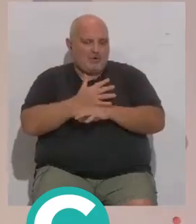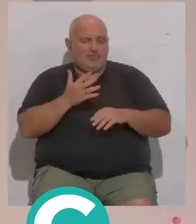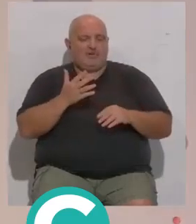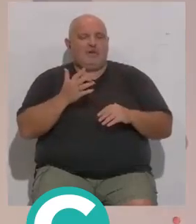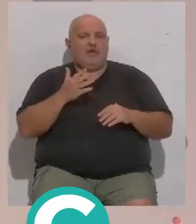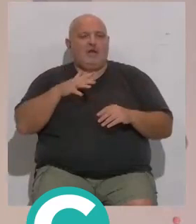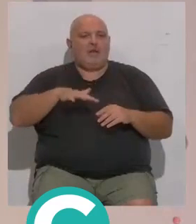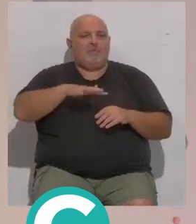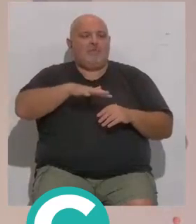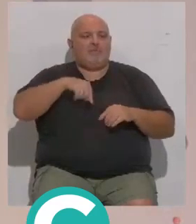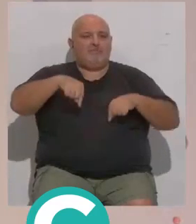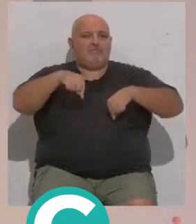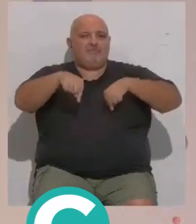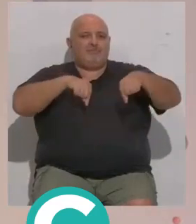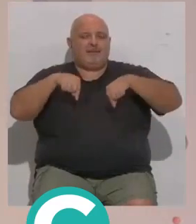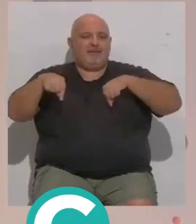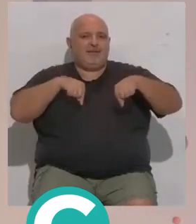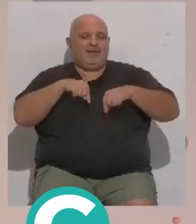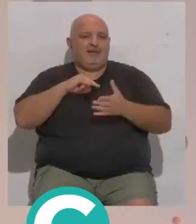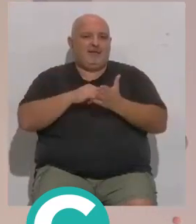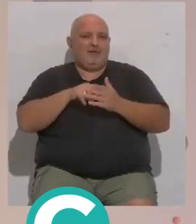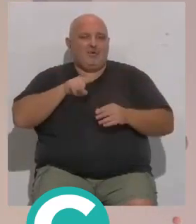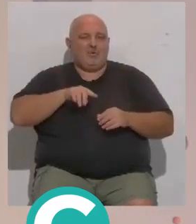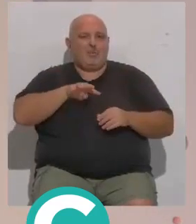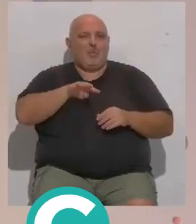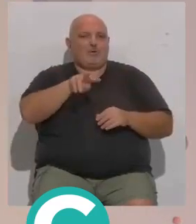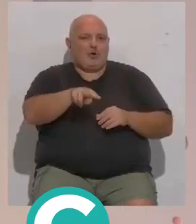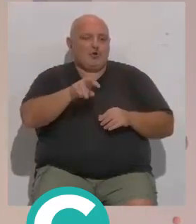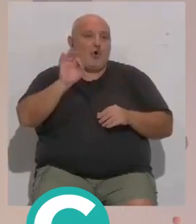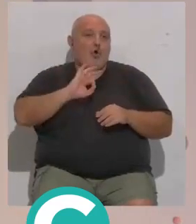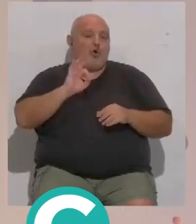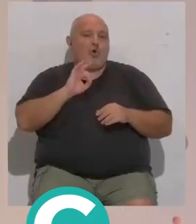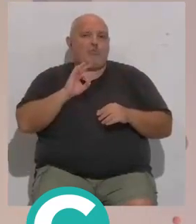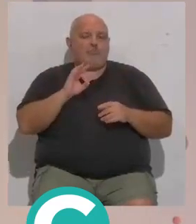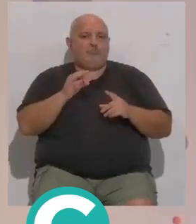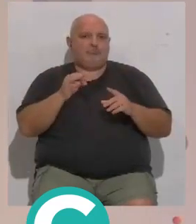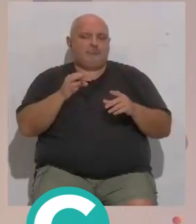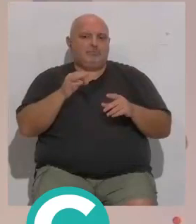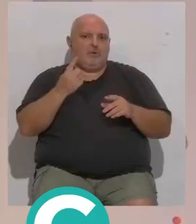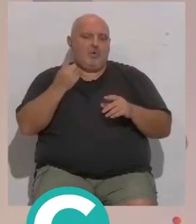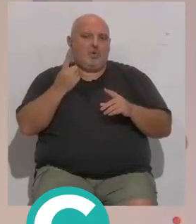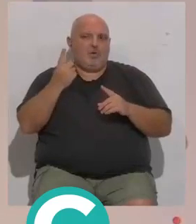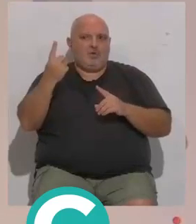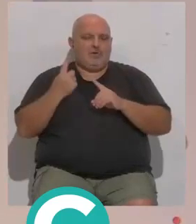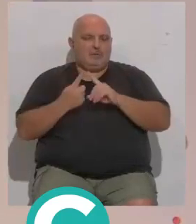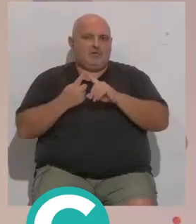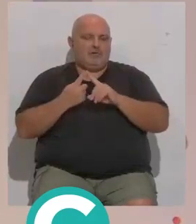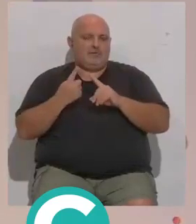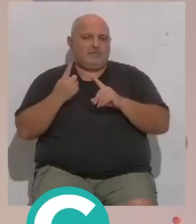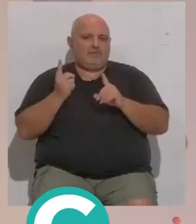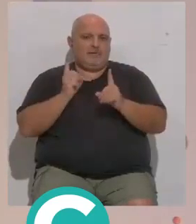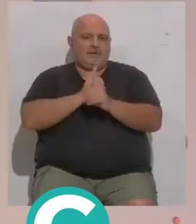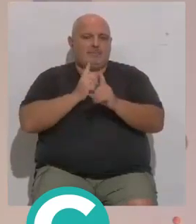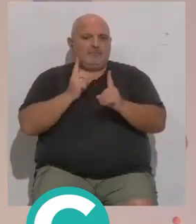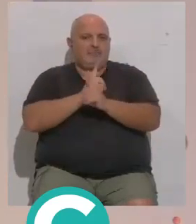posiciones de ataque que pueda manejar el Cádiz en el sistema 1-4-4-2 o con la variante de un referente atacante por detrás del